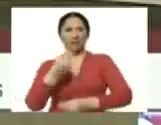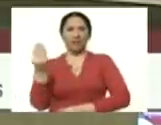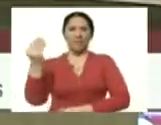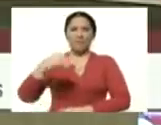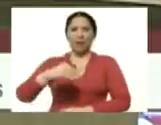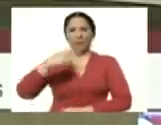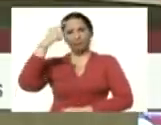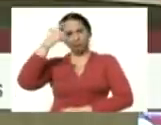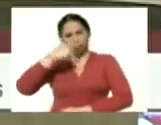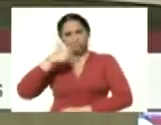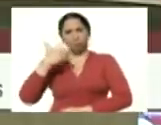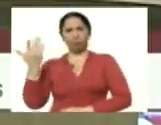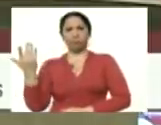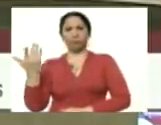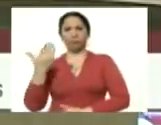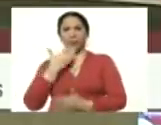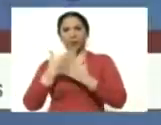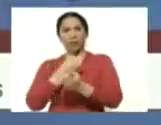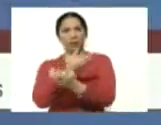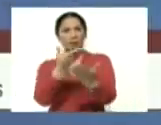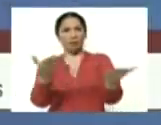decentes. Muchas gracias.